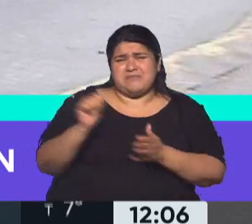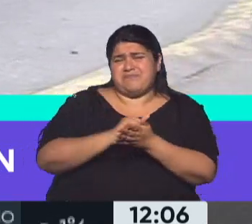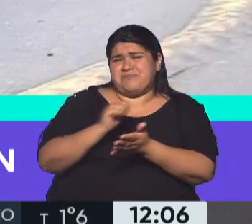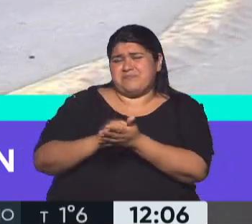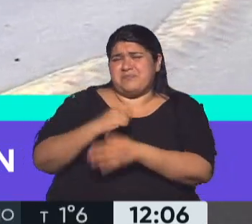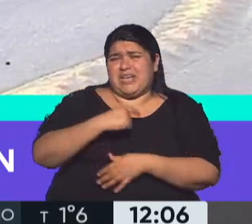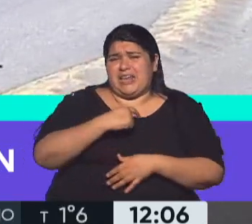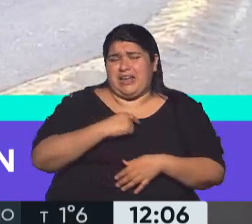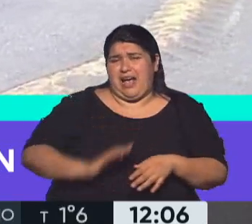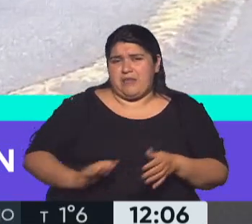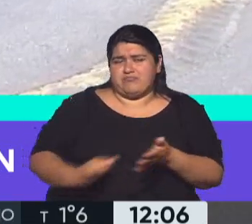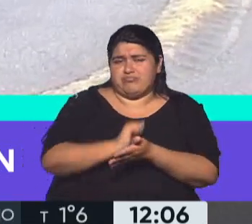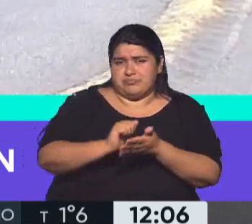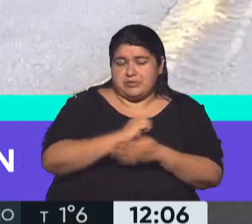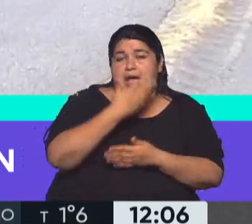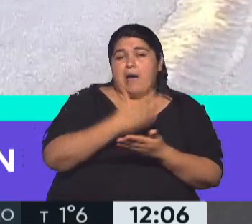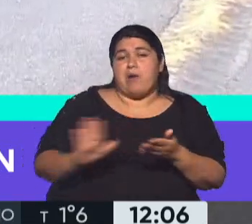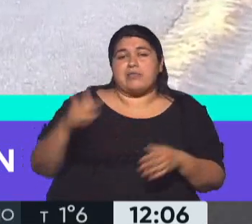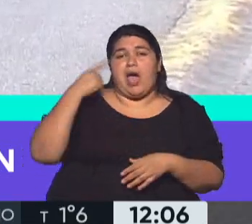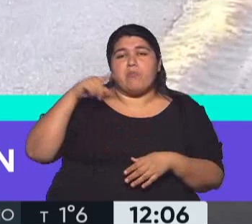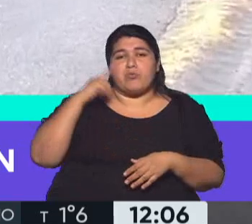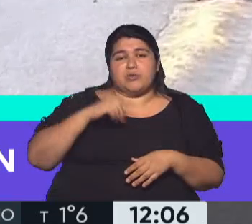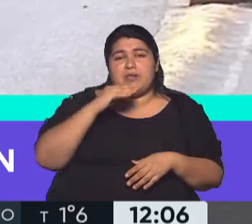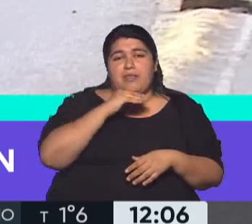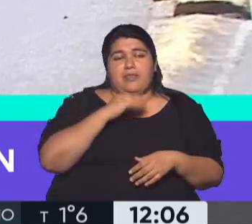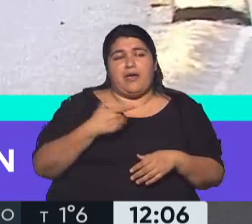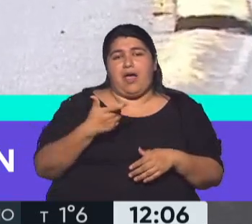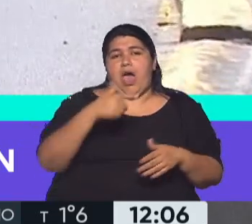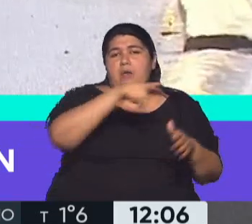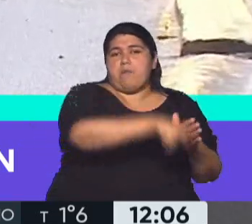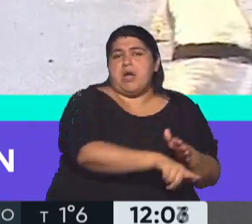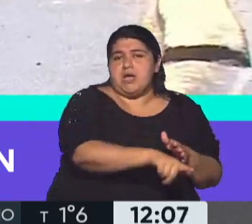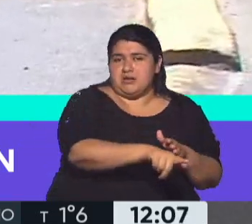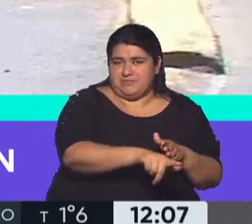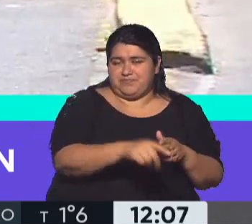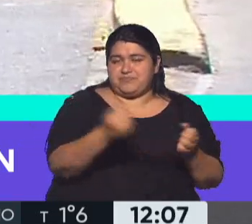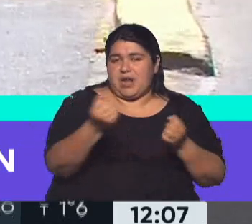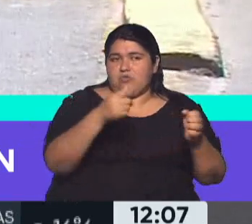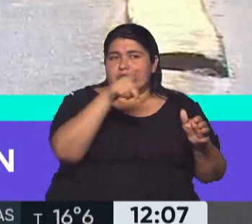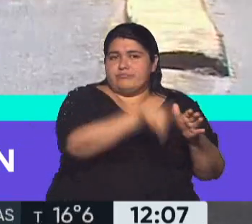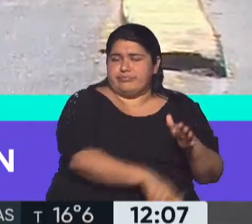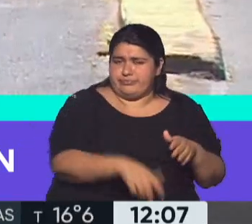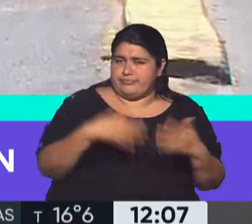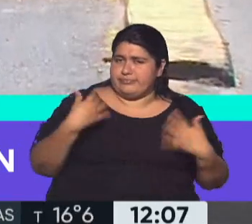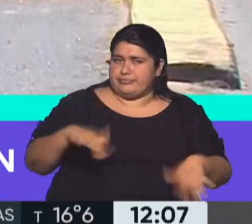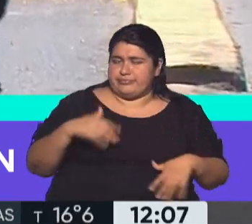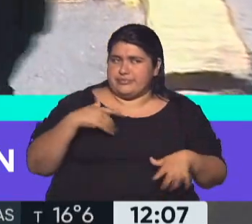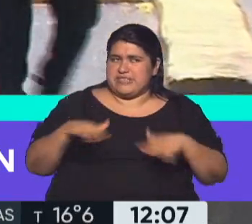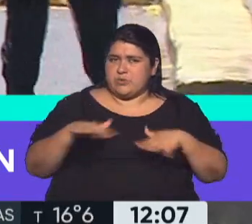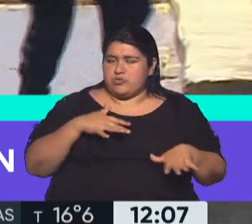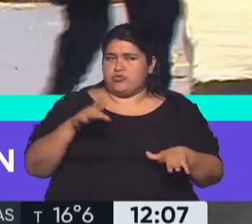de los detalles y además le colocaron un arma falsa en el vehículo de los chicos. De Laura, esta manera, con mucha desesperación, con mucho dolor,